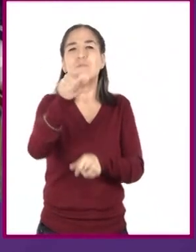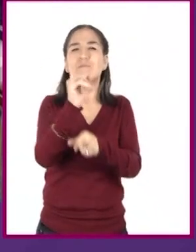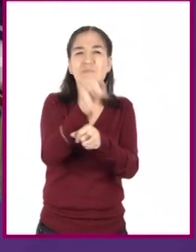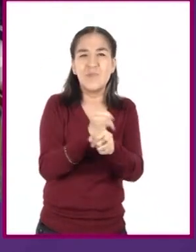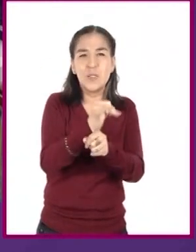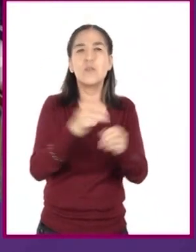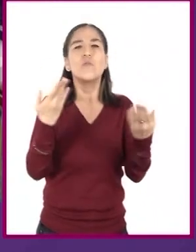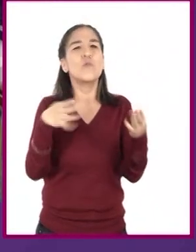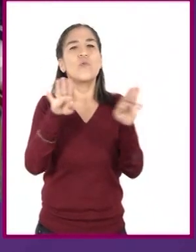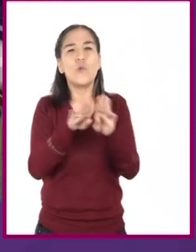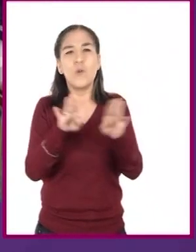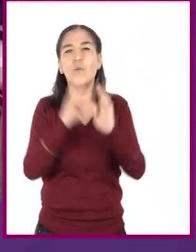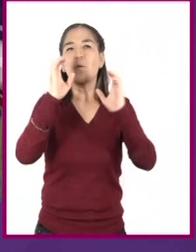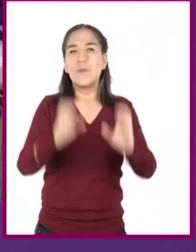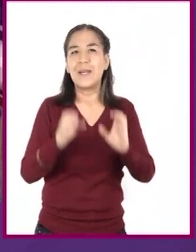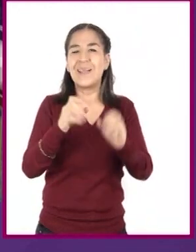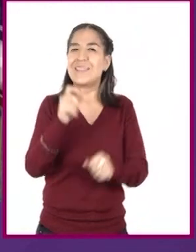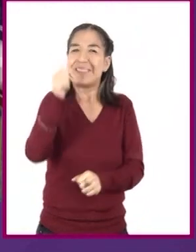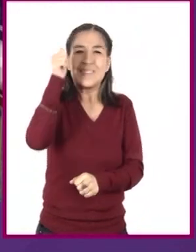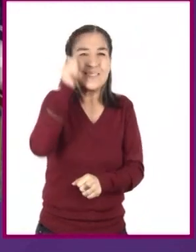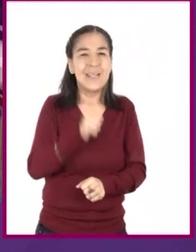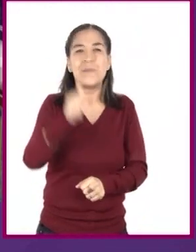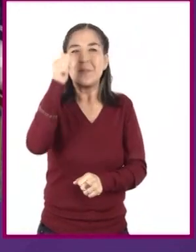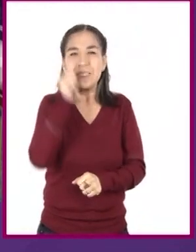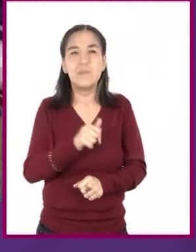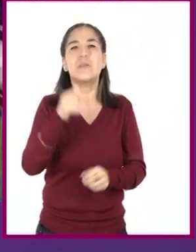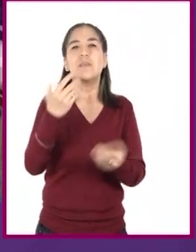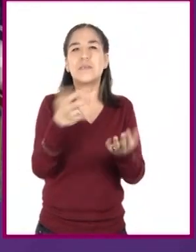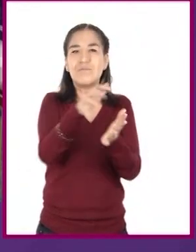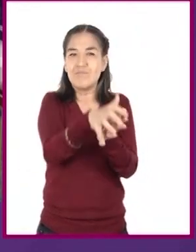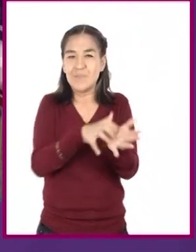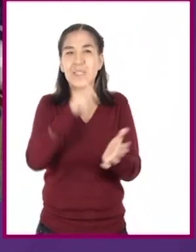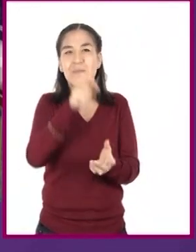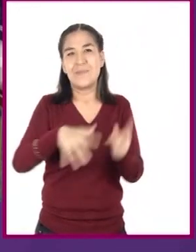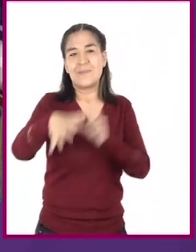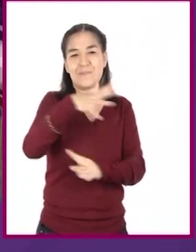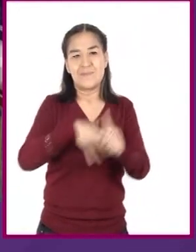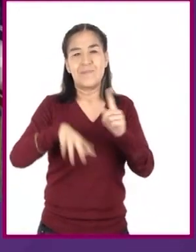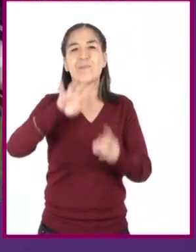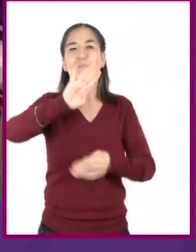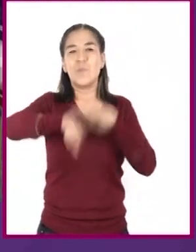cómo cuidar de manera permanente y sostenible nuestro